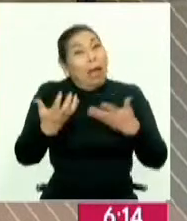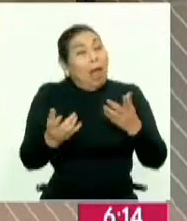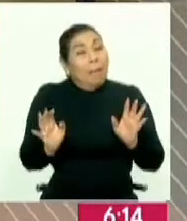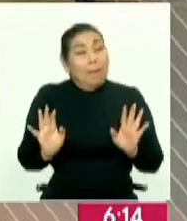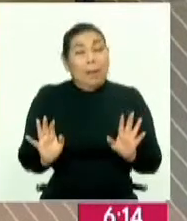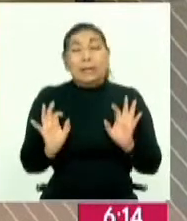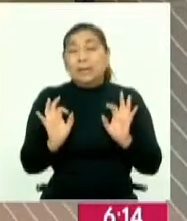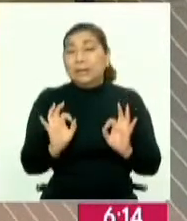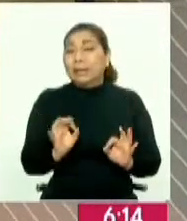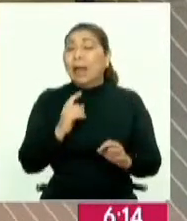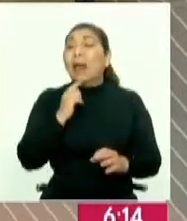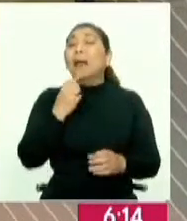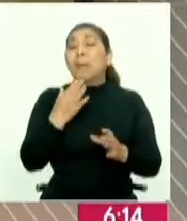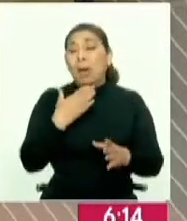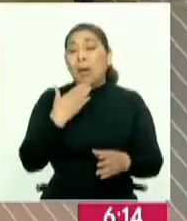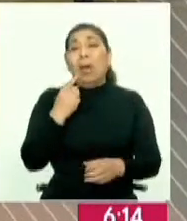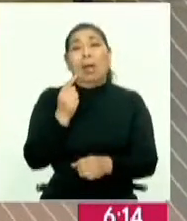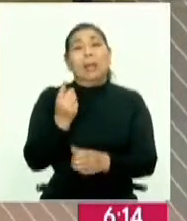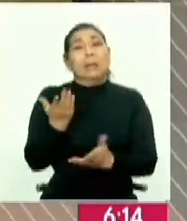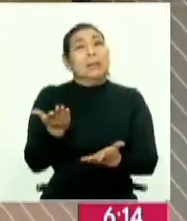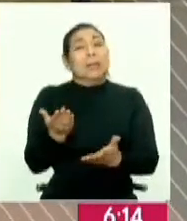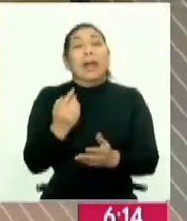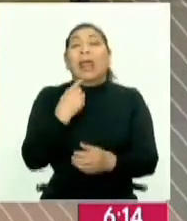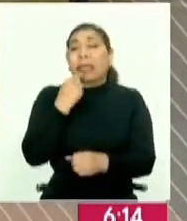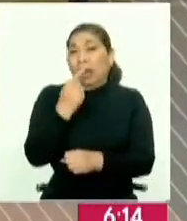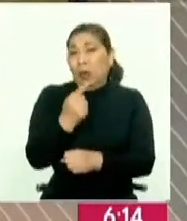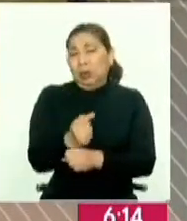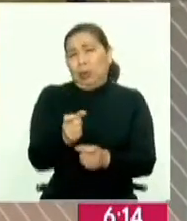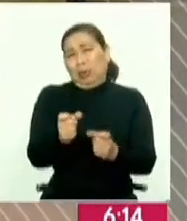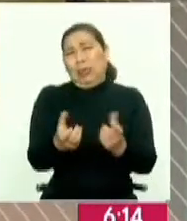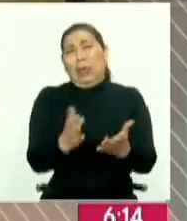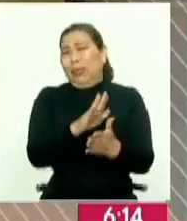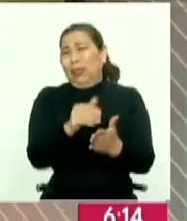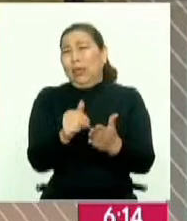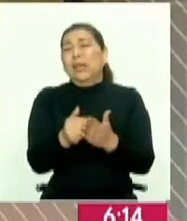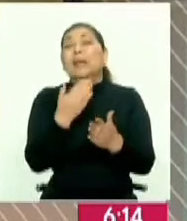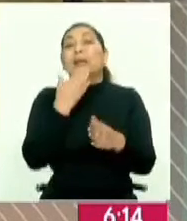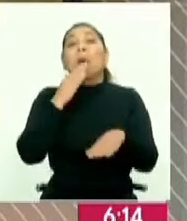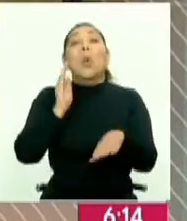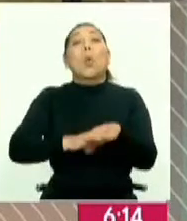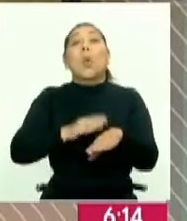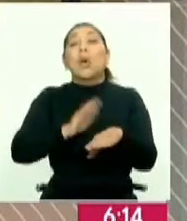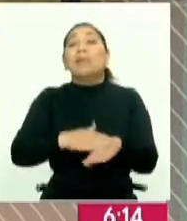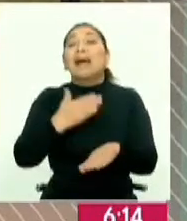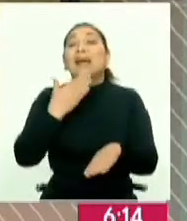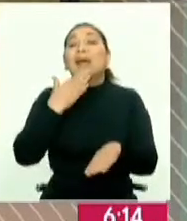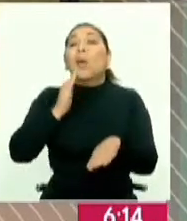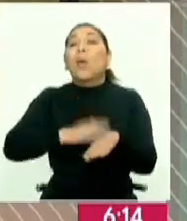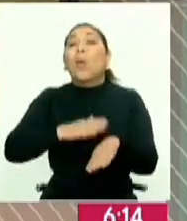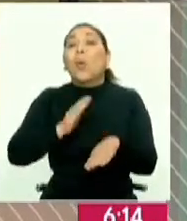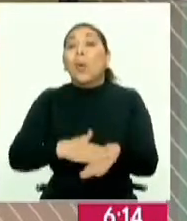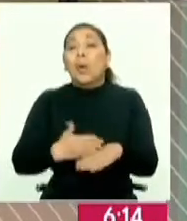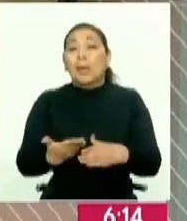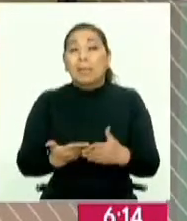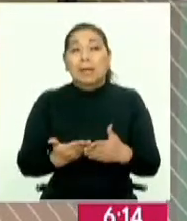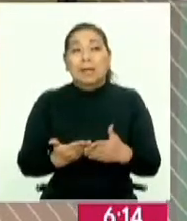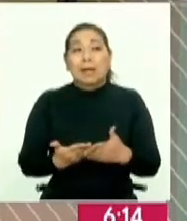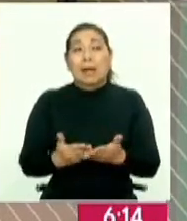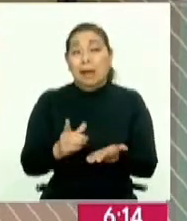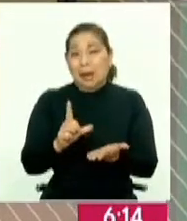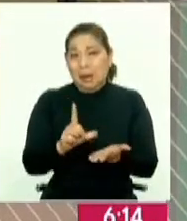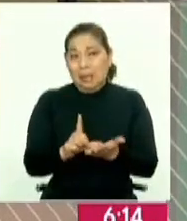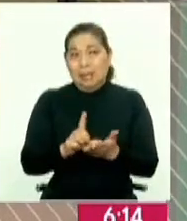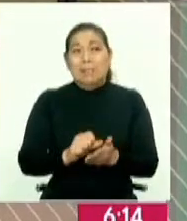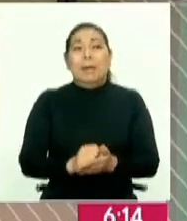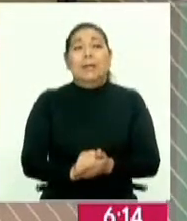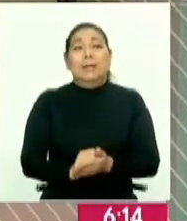recurrente la denuncia de los vecinos con hechos de este tipo aquí toda la responsabilidad absolutamente todas estas en el cercado de lima verdad